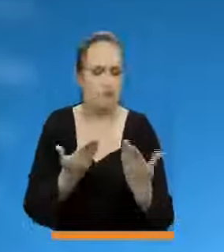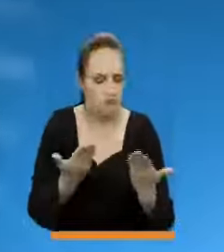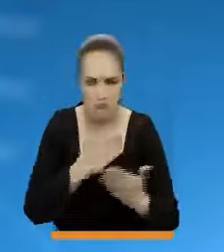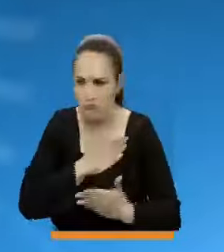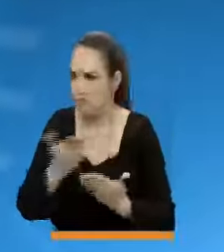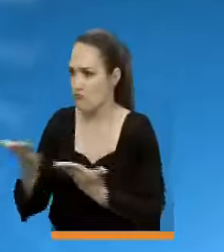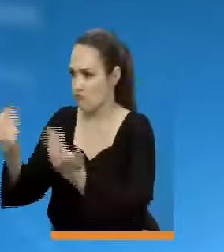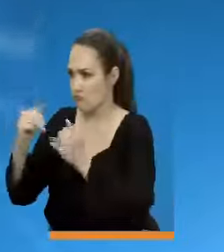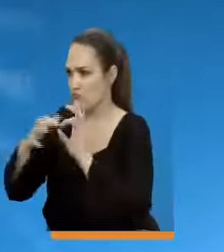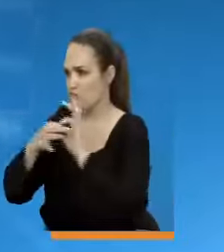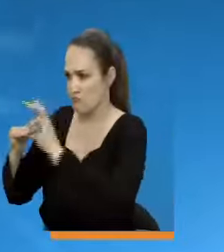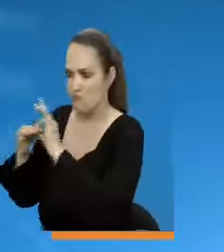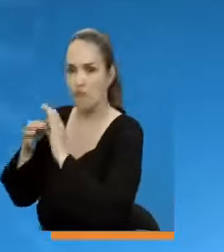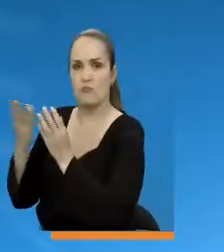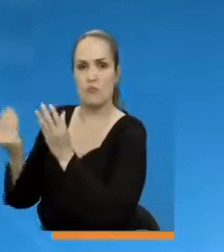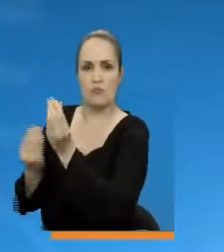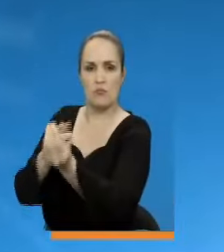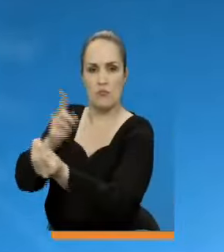próximas elecciones.